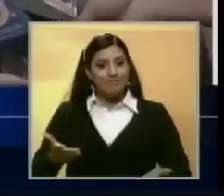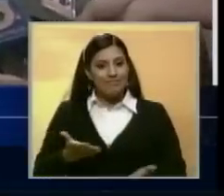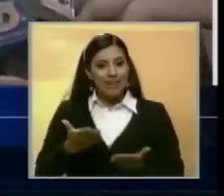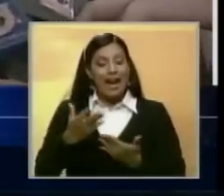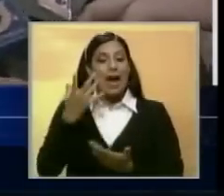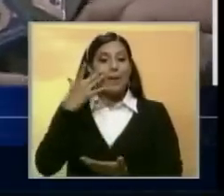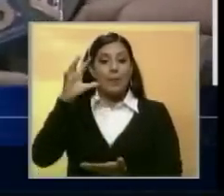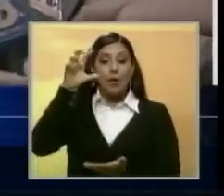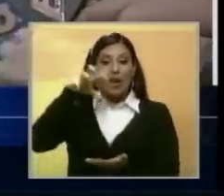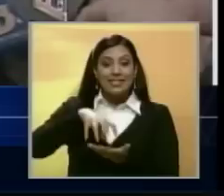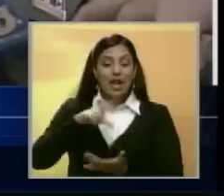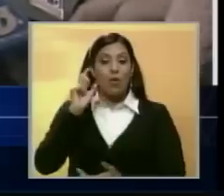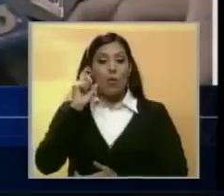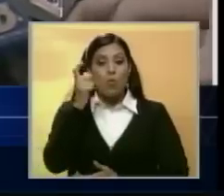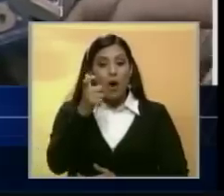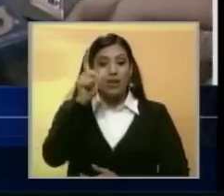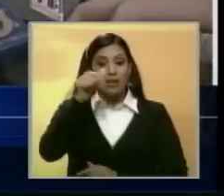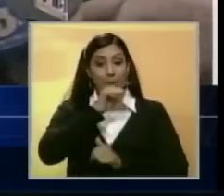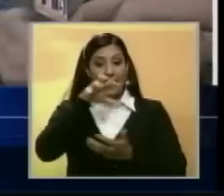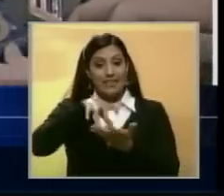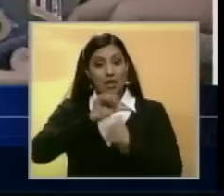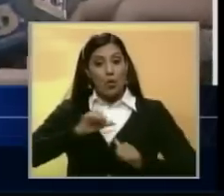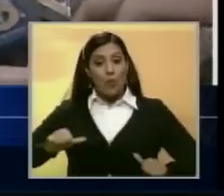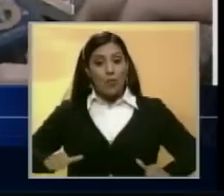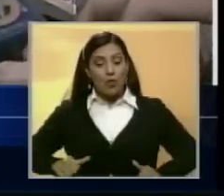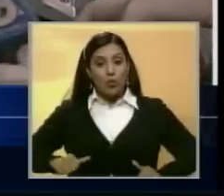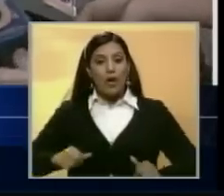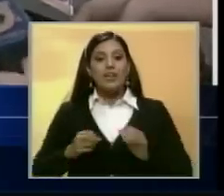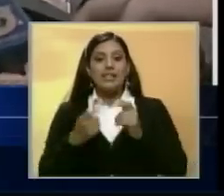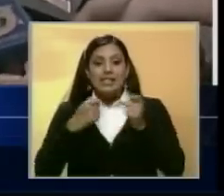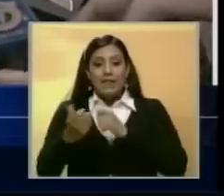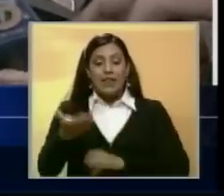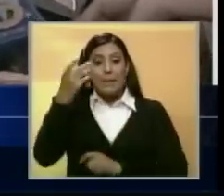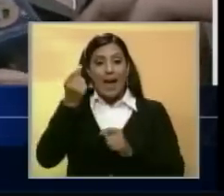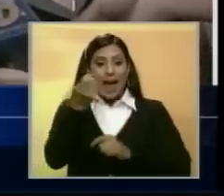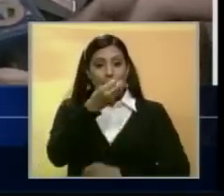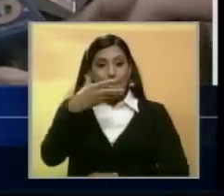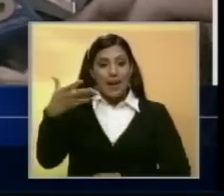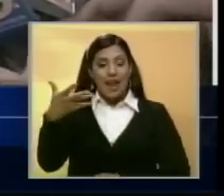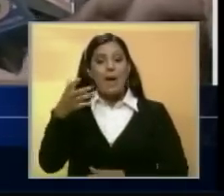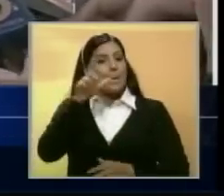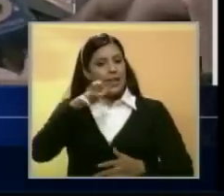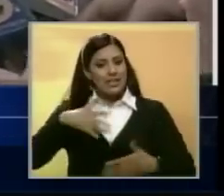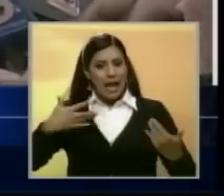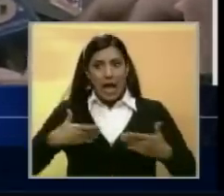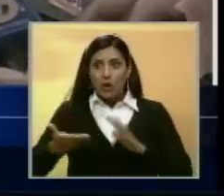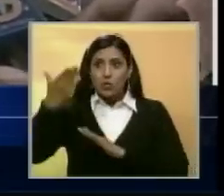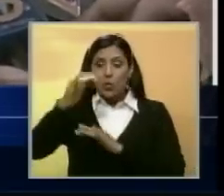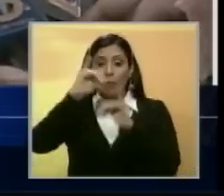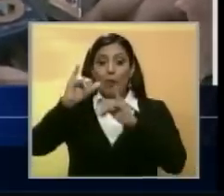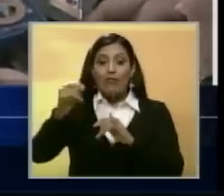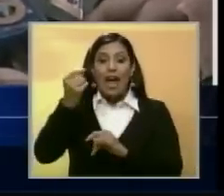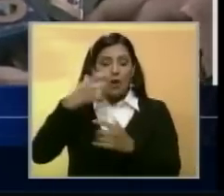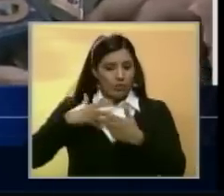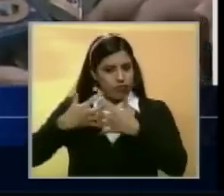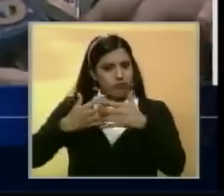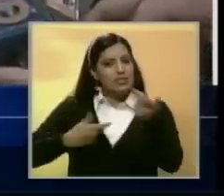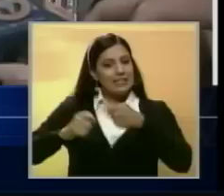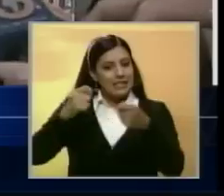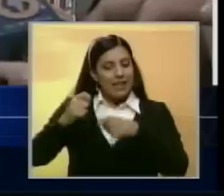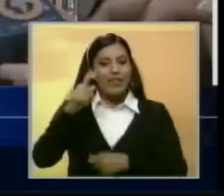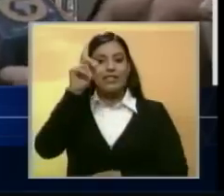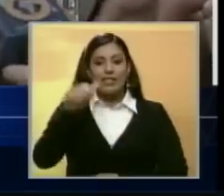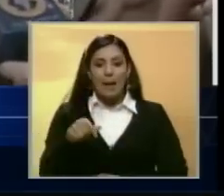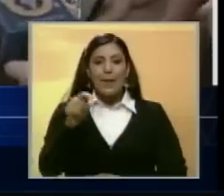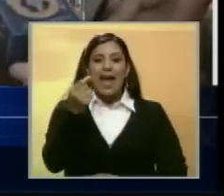en el estado Guárico como en Portuguesa a la superficie de siembra. Bueno, hay una extraordinaria motivación, al igual que hay una motivación para